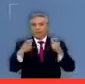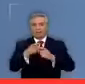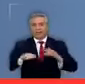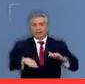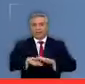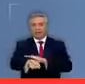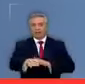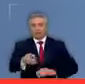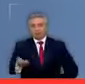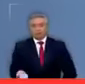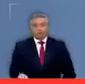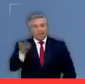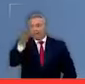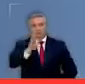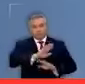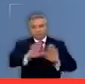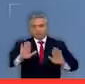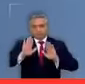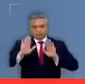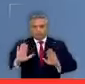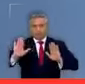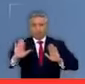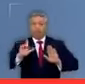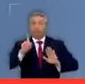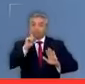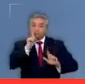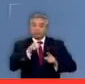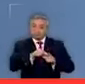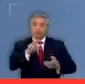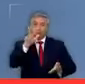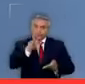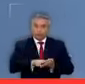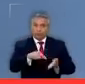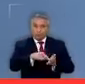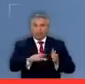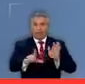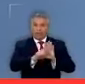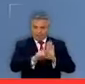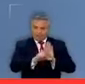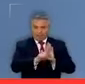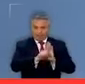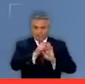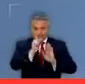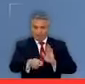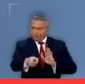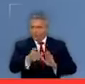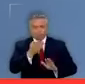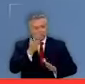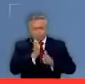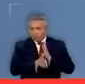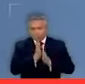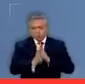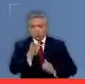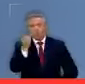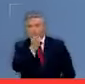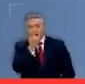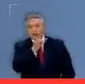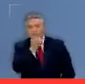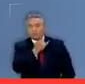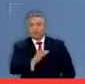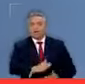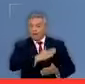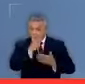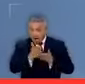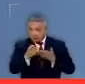metro, lo que requerirá la aprobación de una ley que debe ser muy urgente, hasta que logremos